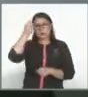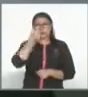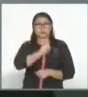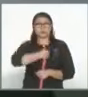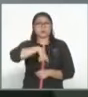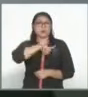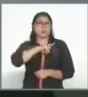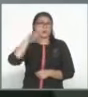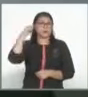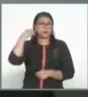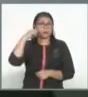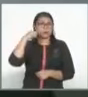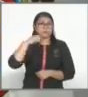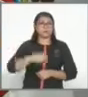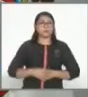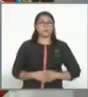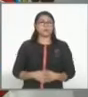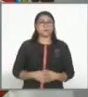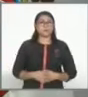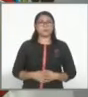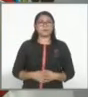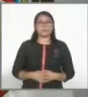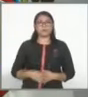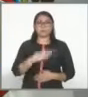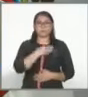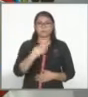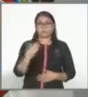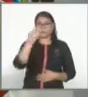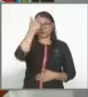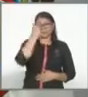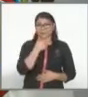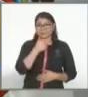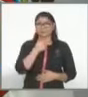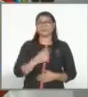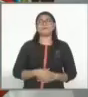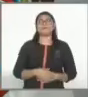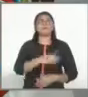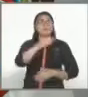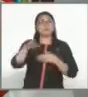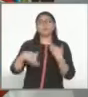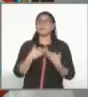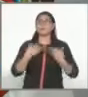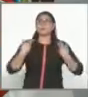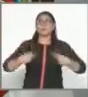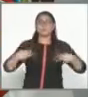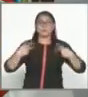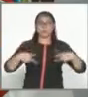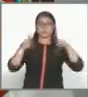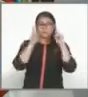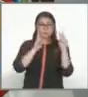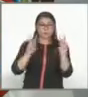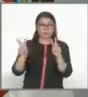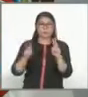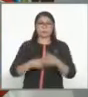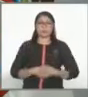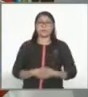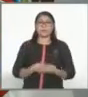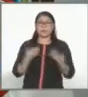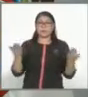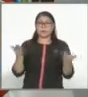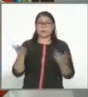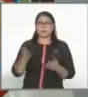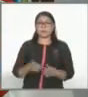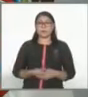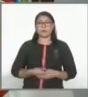noches, doctor, y adelante, por favor. Muy buenas noches, Diana, y buenas noches a toda la audiencia. Me voy a permitir presentar